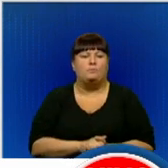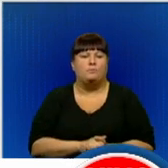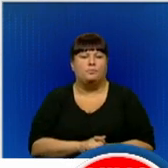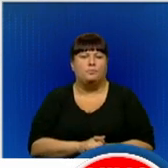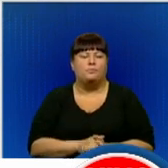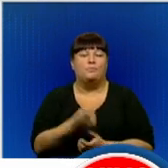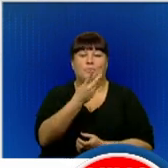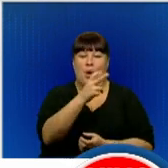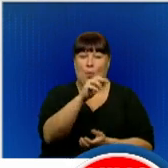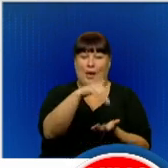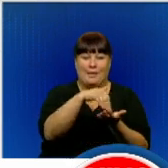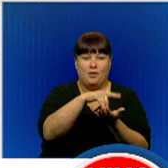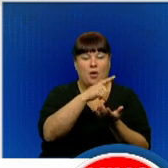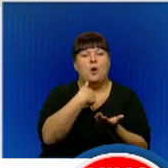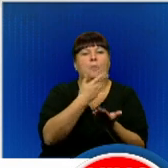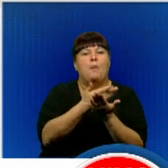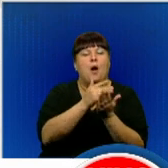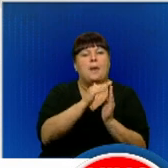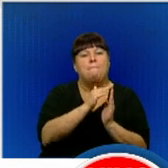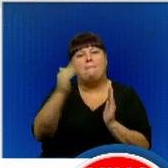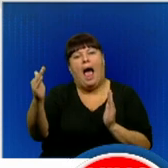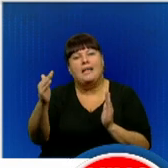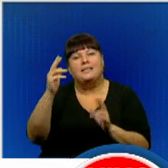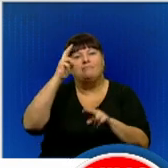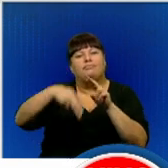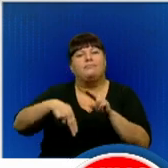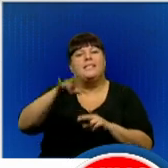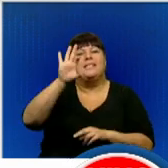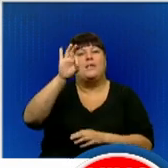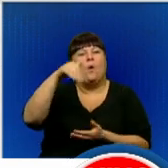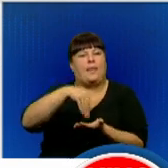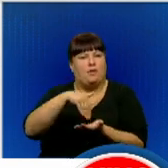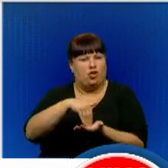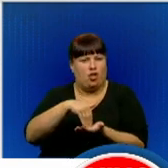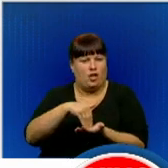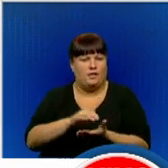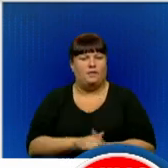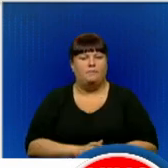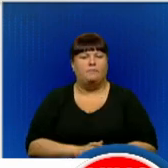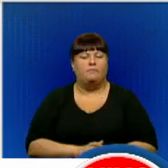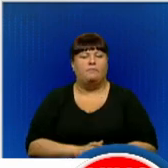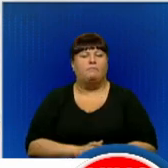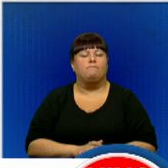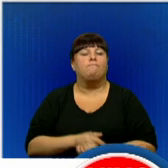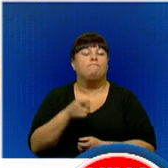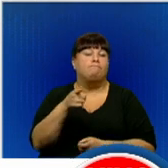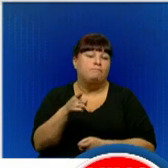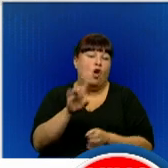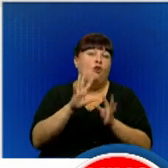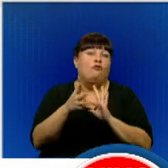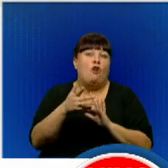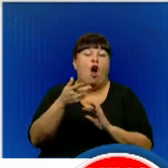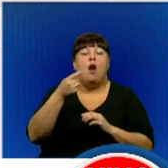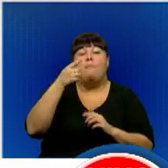los 20 millones y debemos esa escala a 50 millones eso haría que